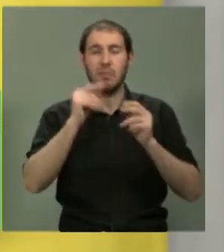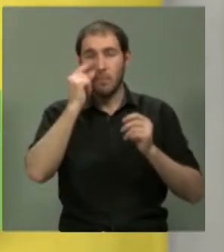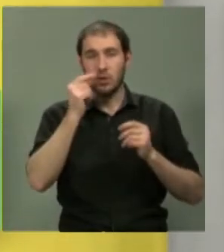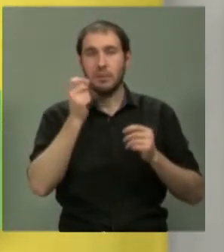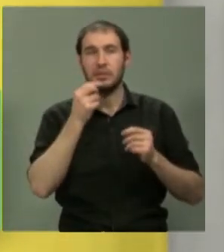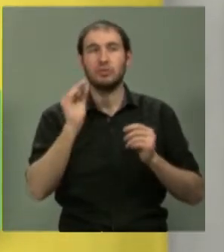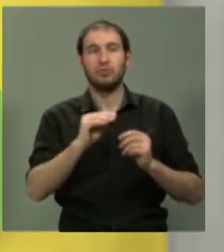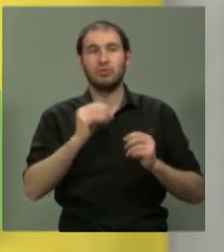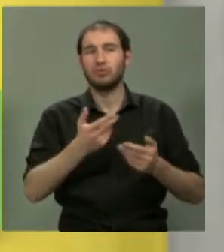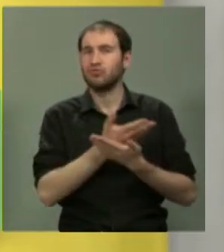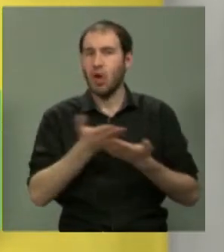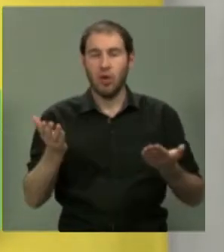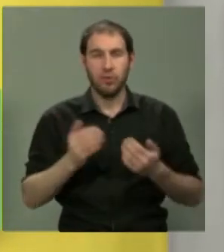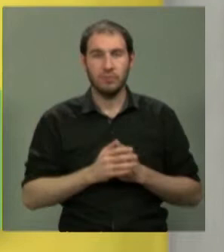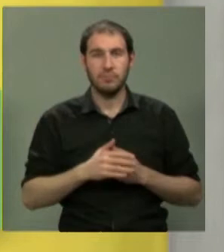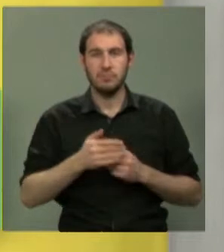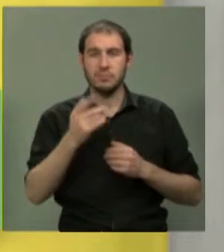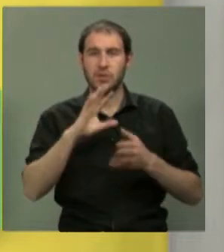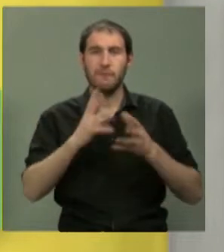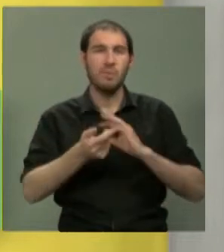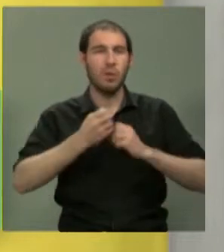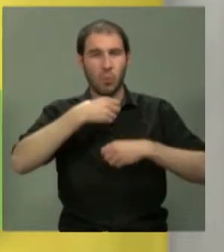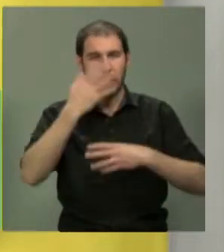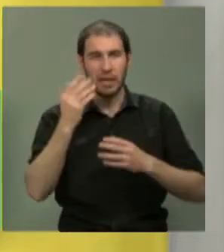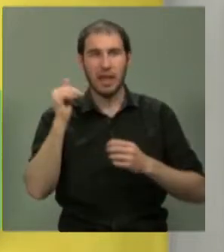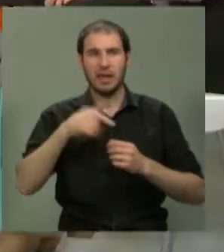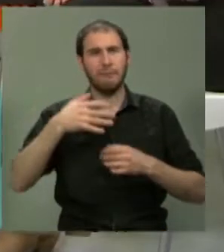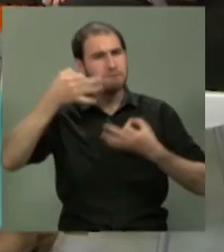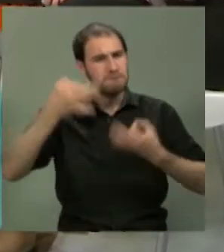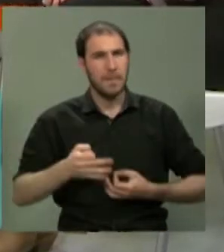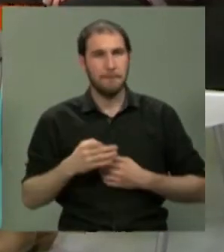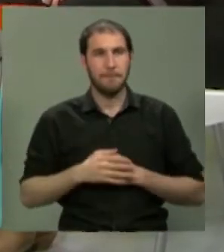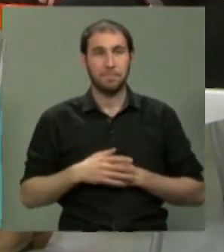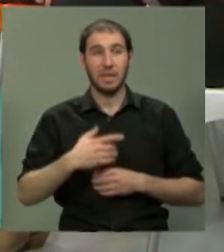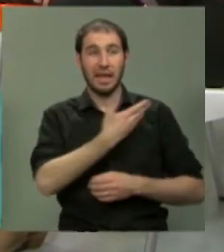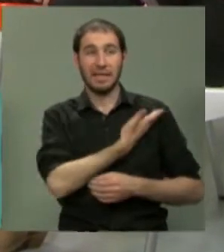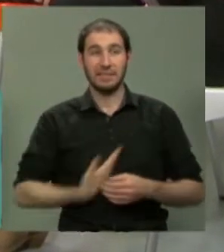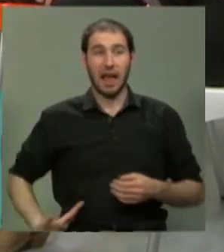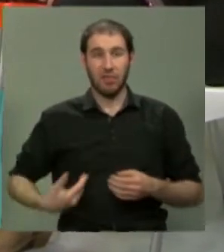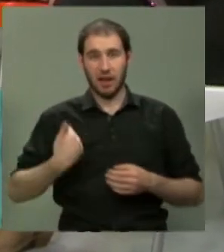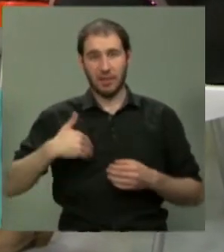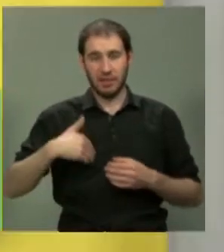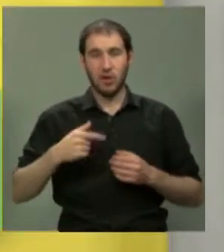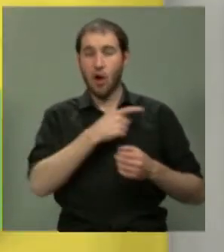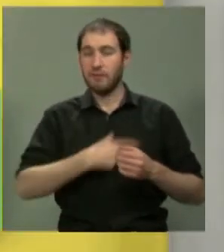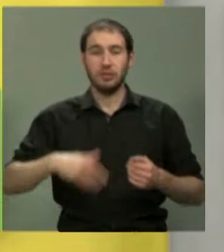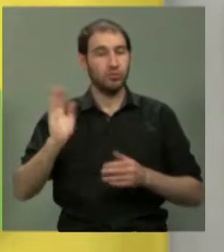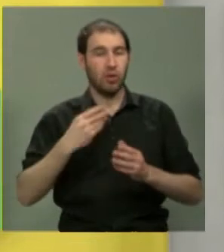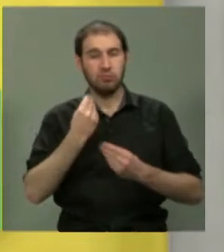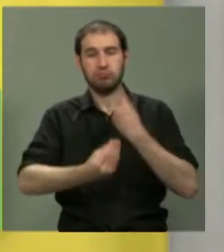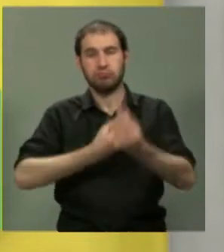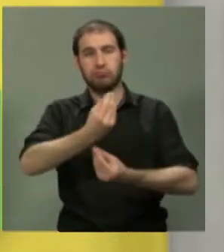contamina absolutamente toda discusión que presuma de ser seria. Y el Estado argentino, a través de todos los gobiernos que han